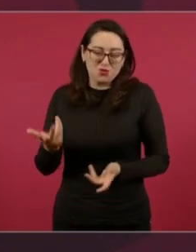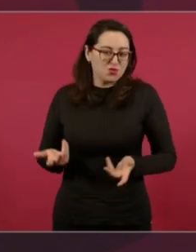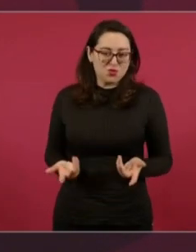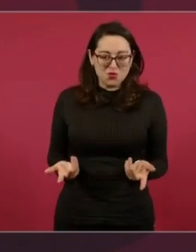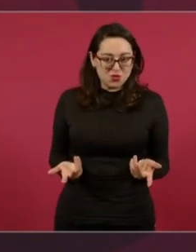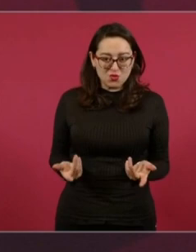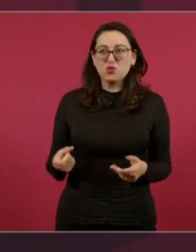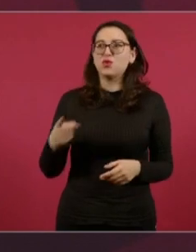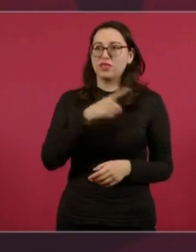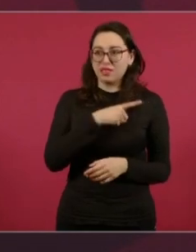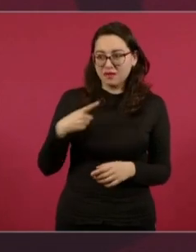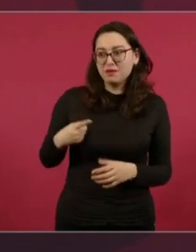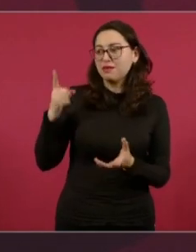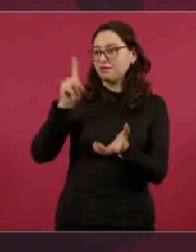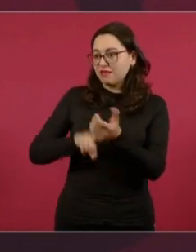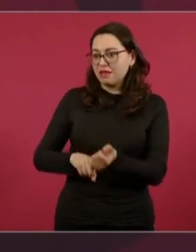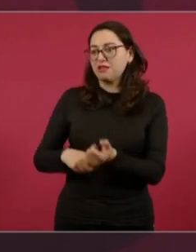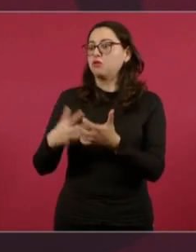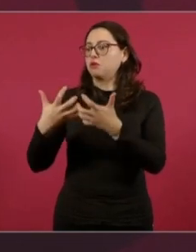inauguramos